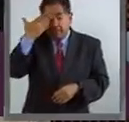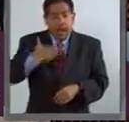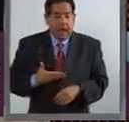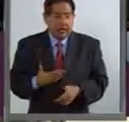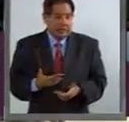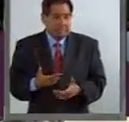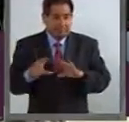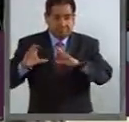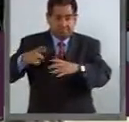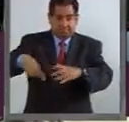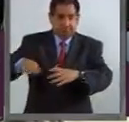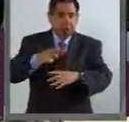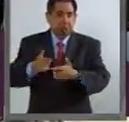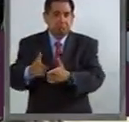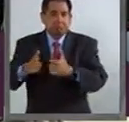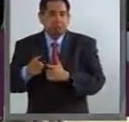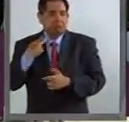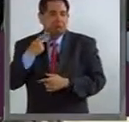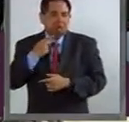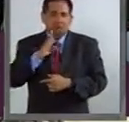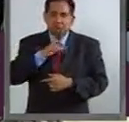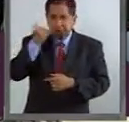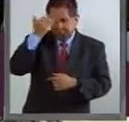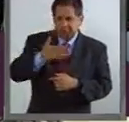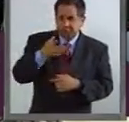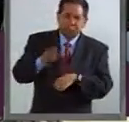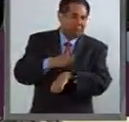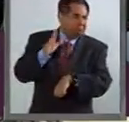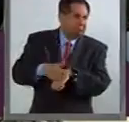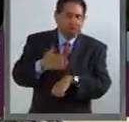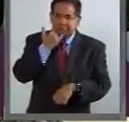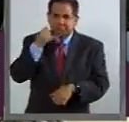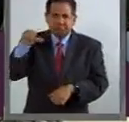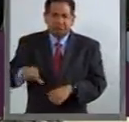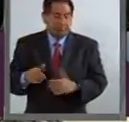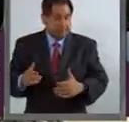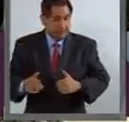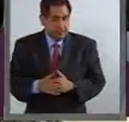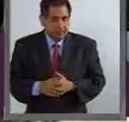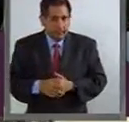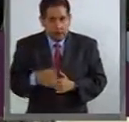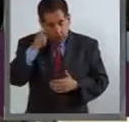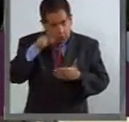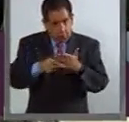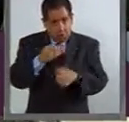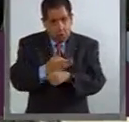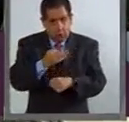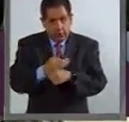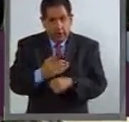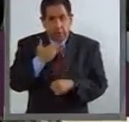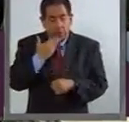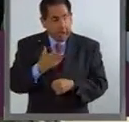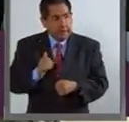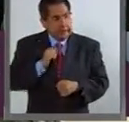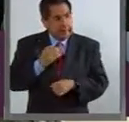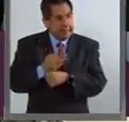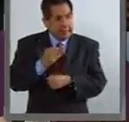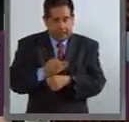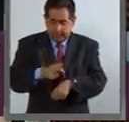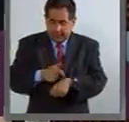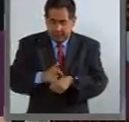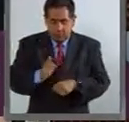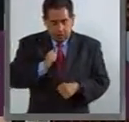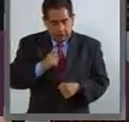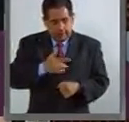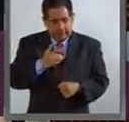clase política está mal evaluada. Y creo que es un buen momento para hacer conciencia de lo que